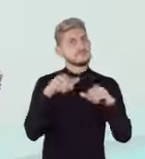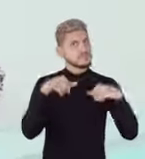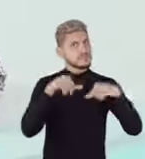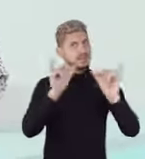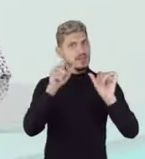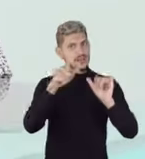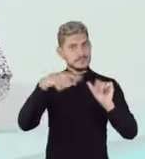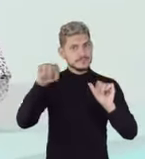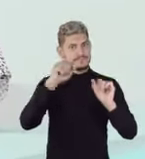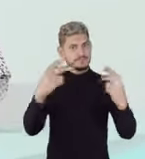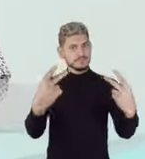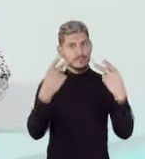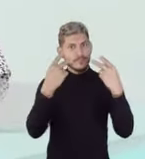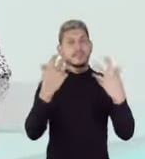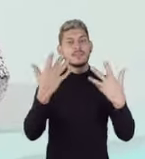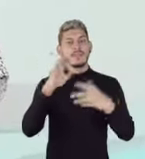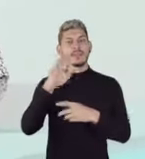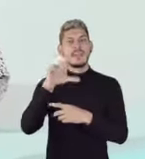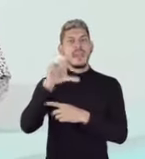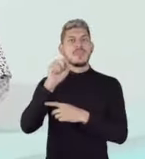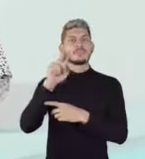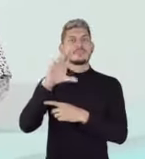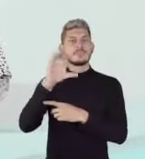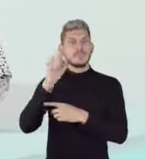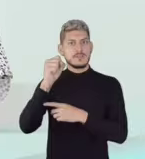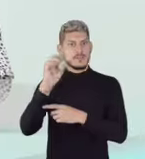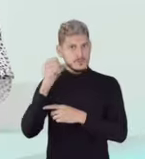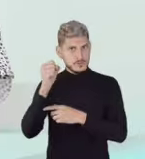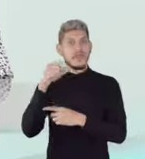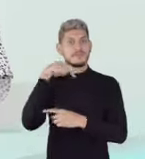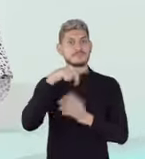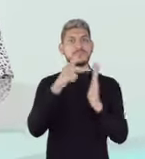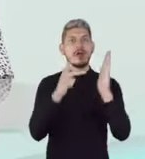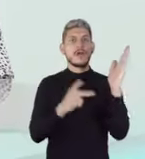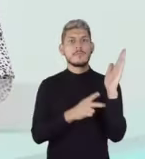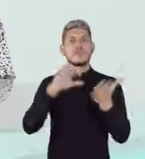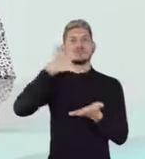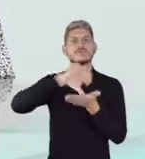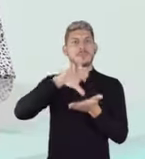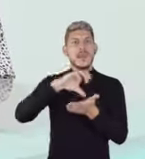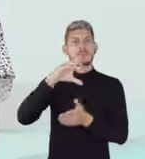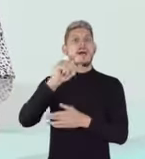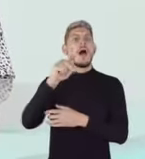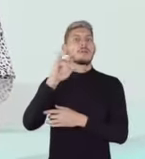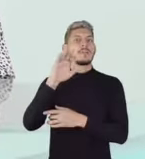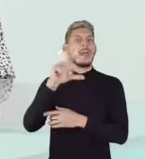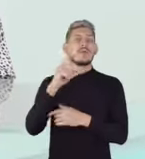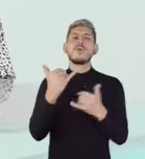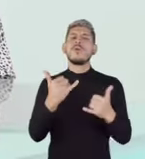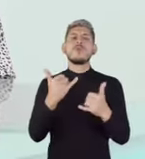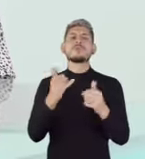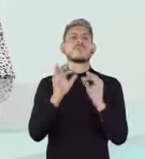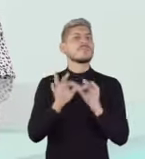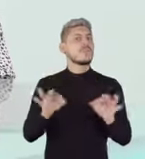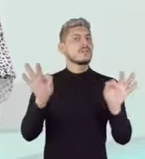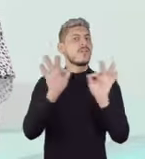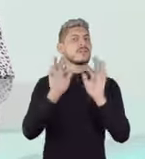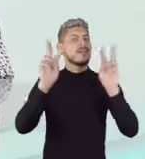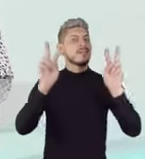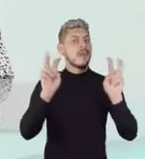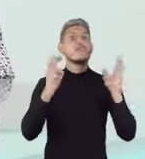de Telesucesos y de Ciudad Capital. El día de hoy vamos a hablar de un tema muy importante para la ciudad que tiene que ver con